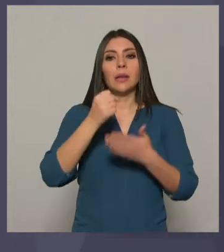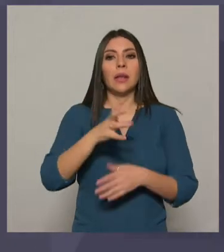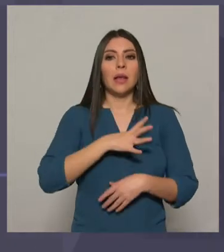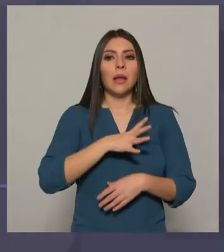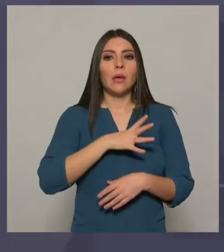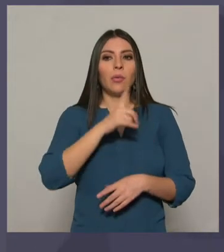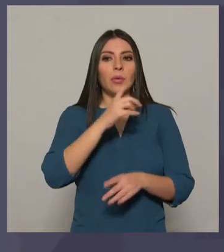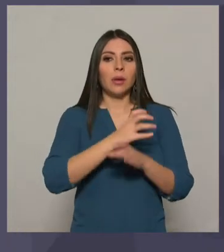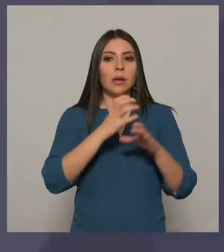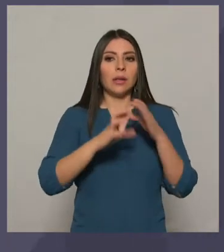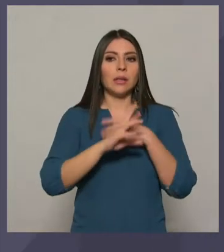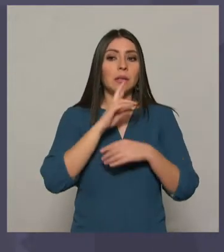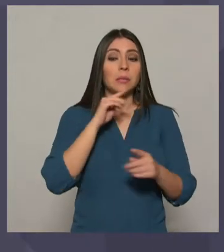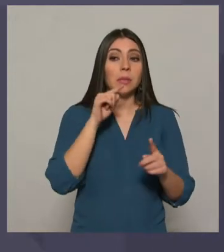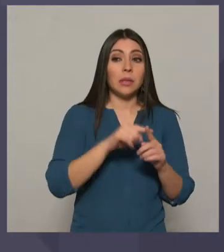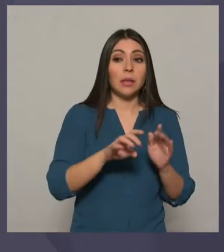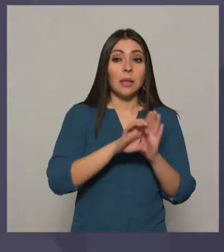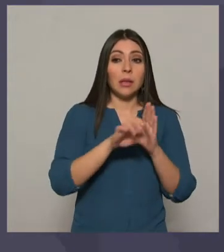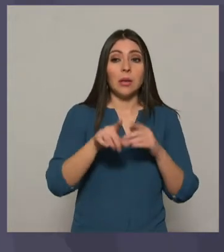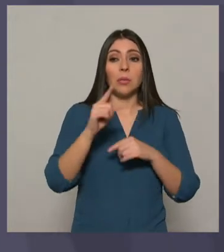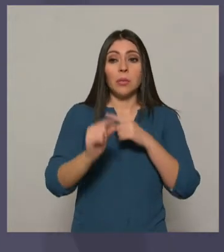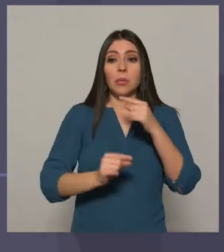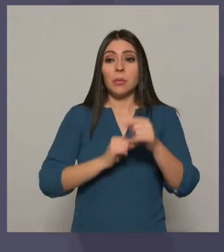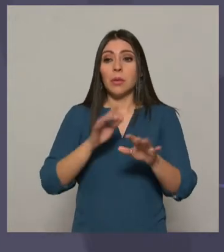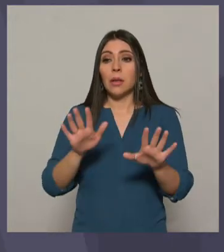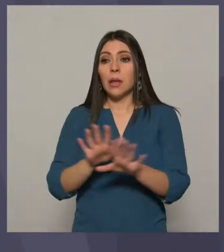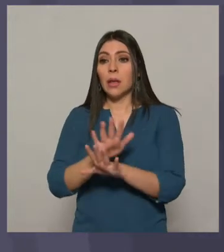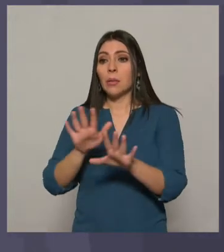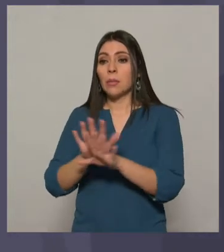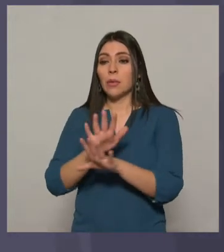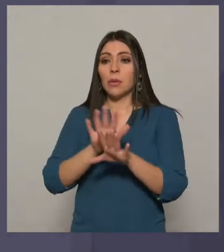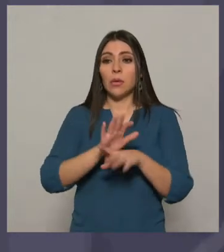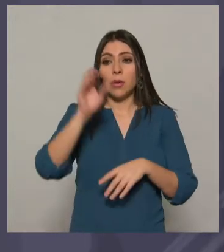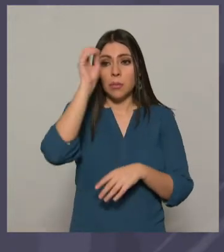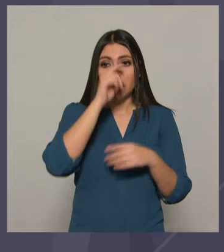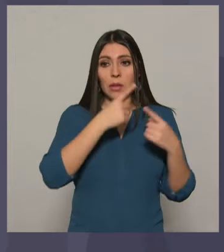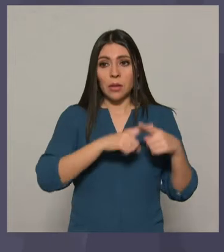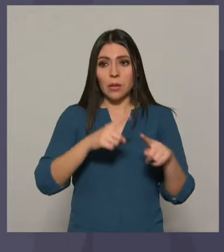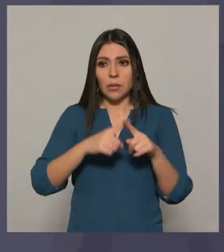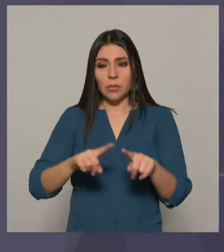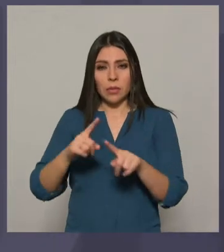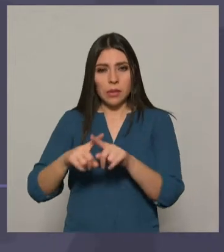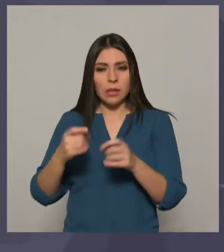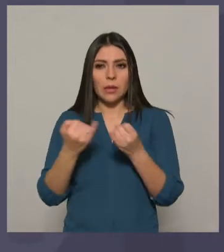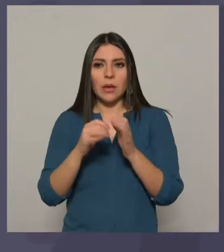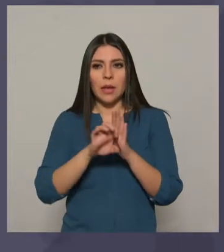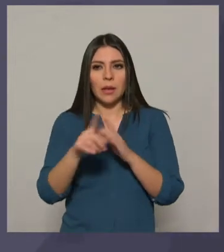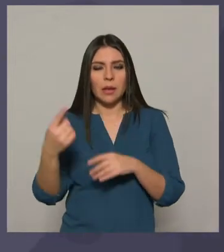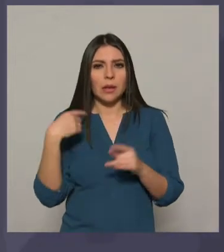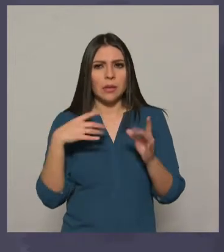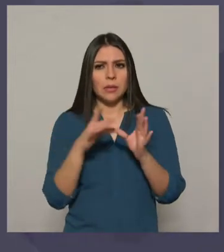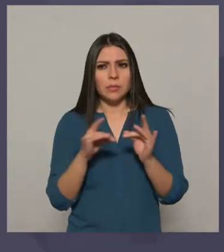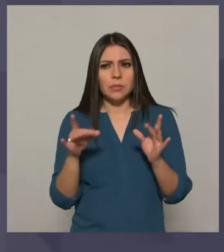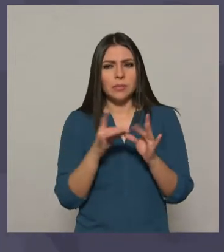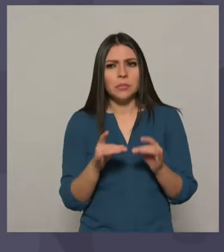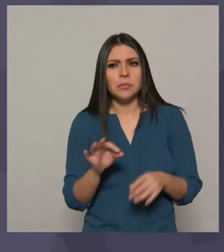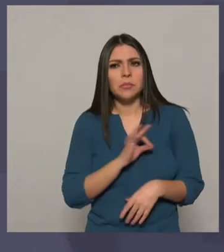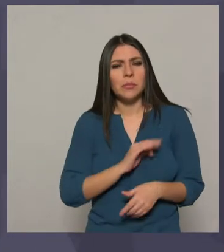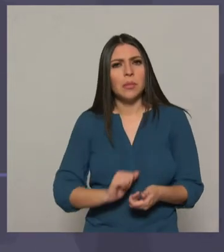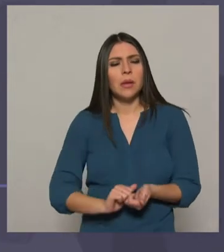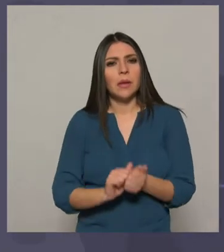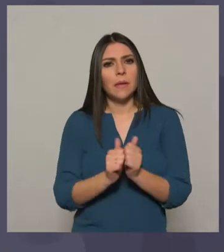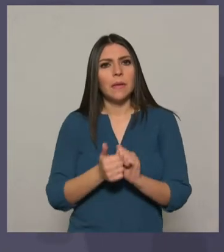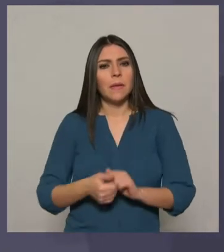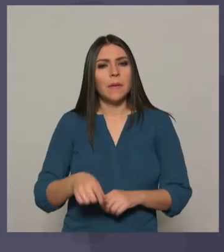fórmula. Esta fórmula, si nosotros la empezamos a cambiar con criterios subjetivos o bien con criterios objetivos como el que tú mencionas, nos podría hacer